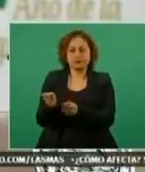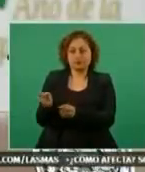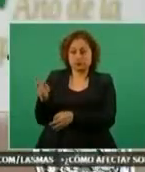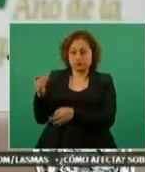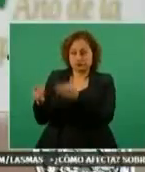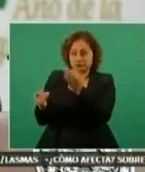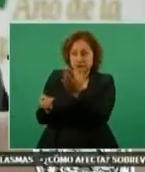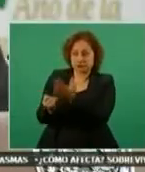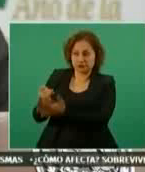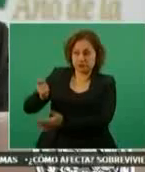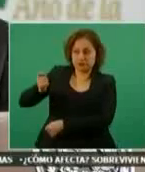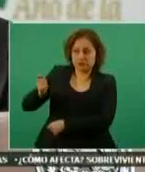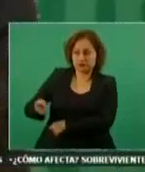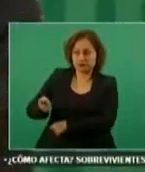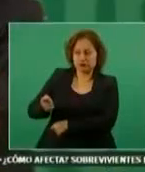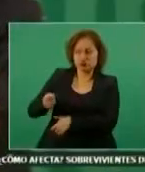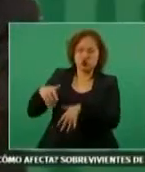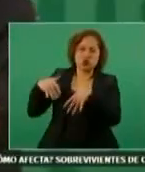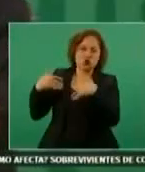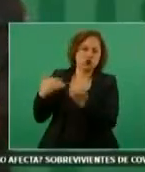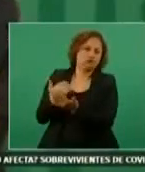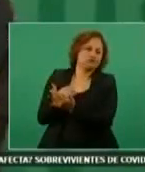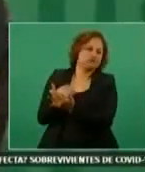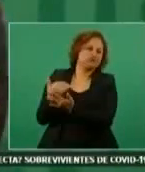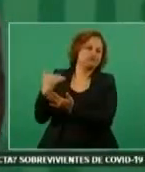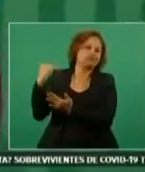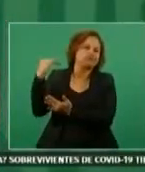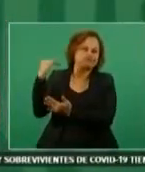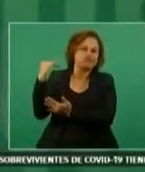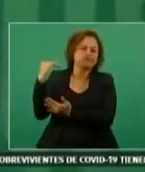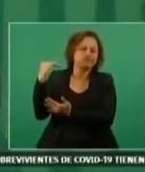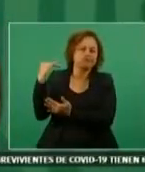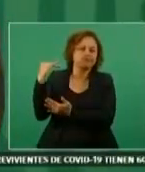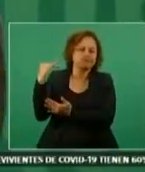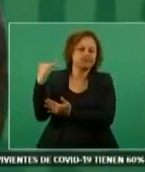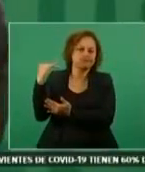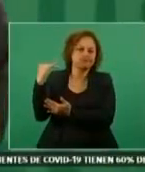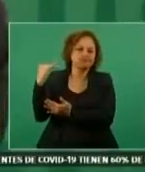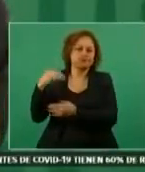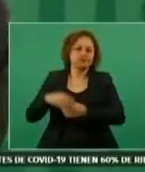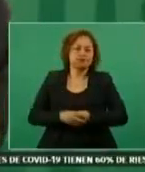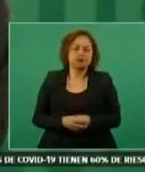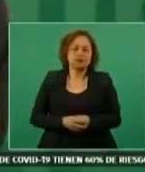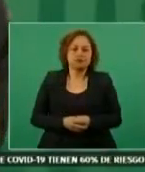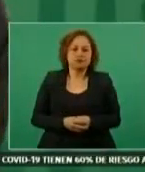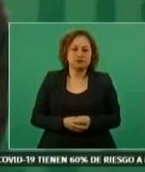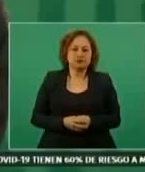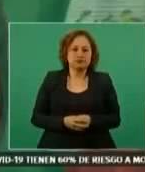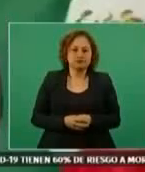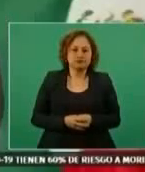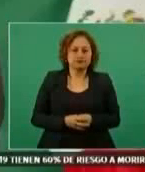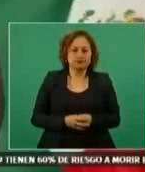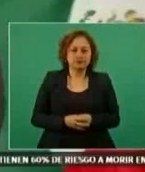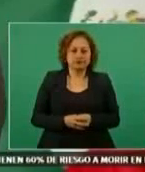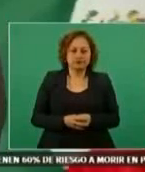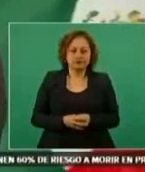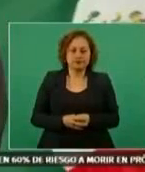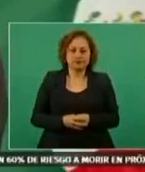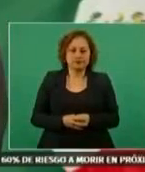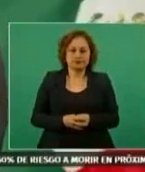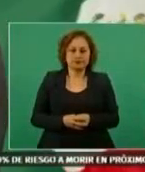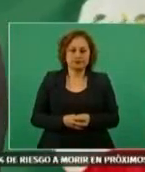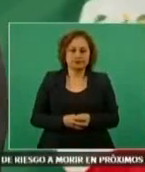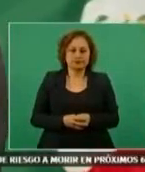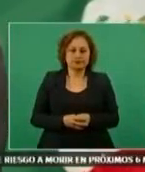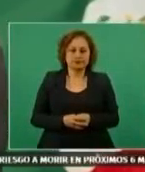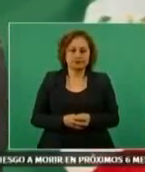suplir candidatos y seguir adelante. Vamos adelante. Yo solo voy a decir una cosa. PGBB, rompe el pacto. Completamente